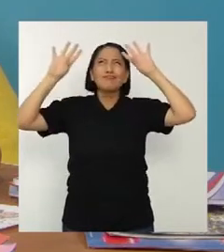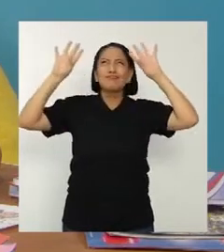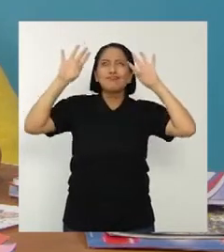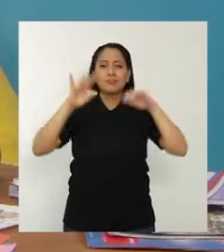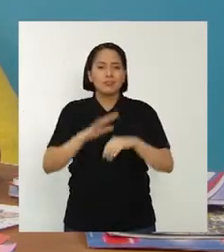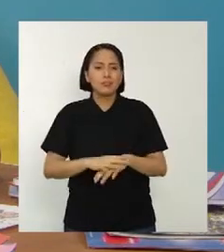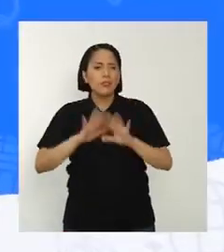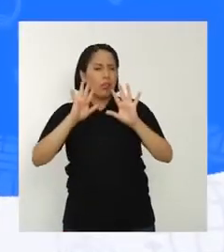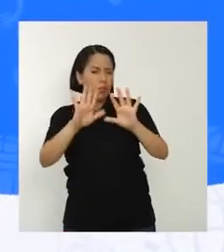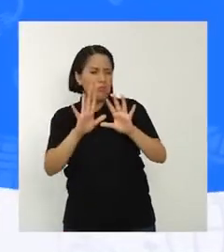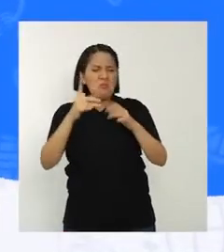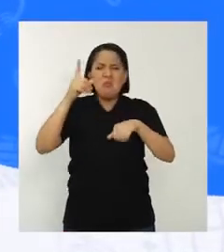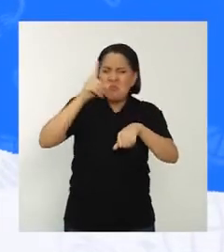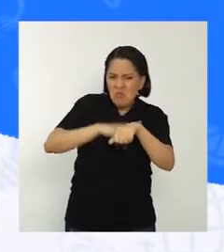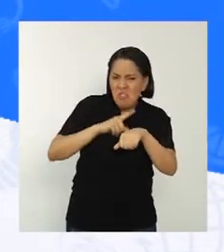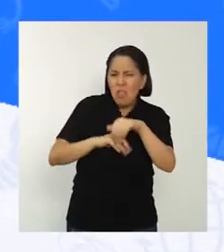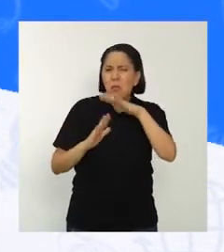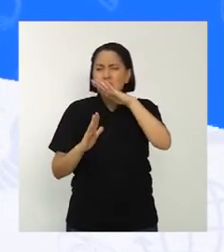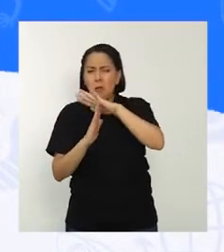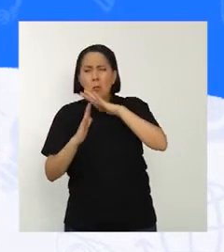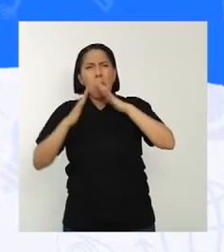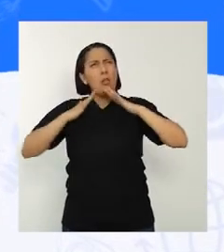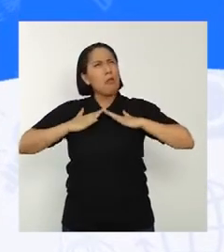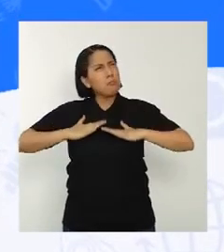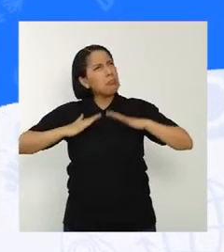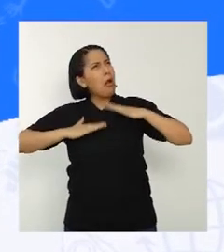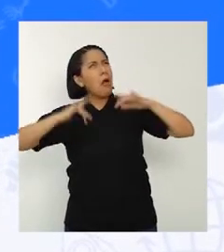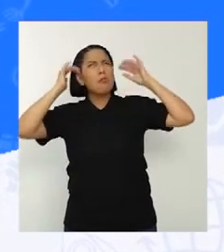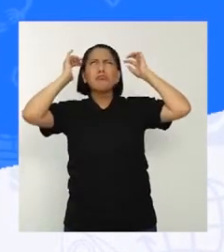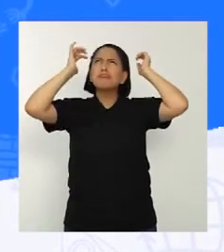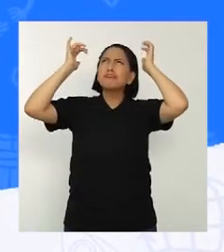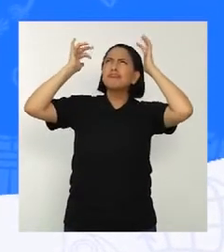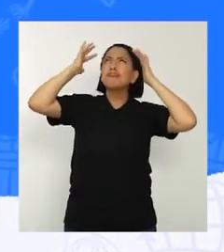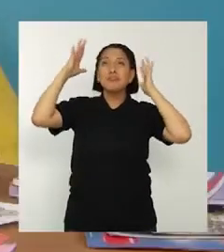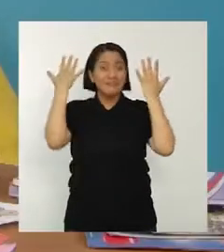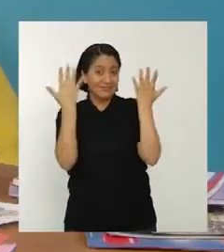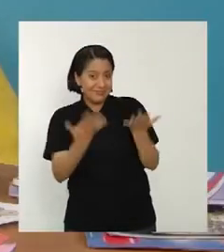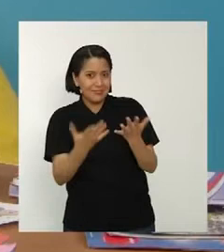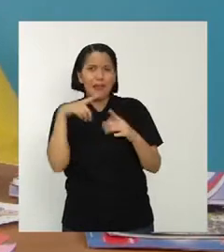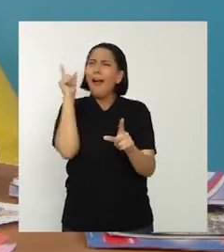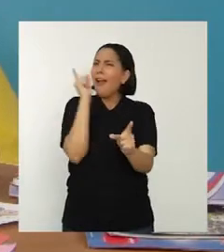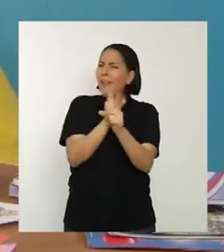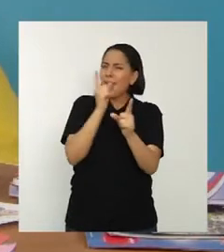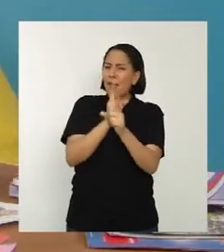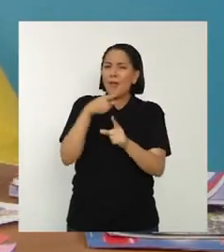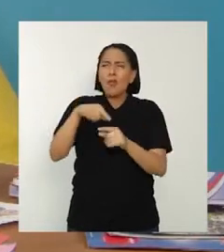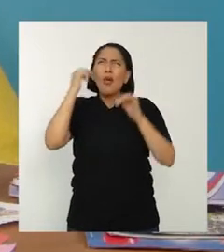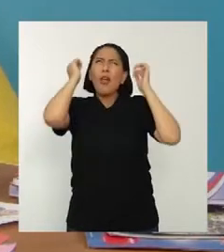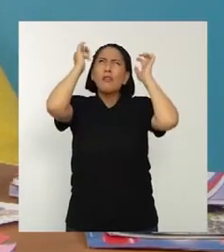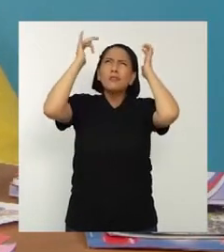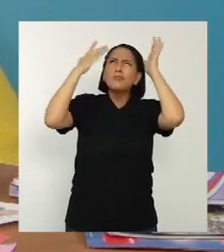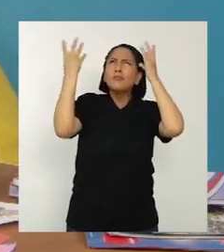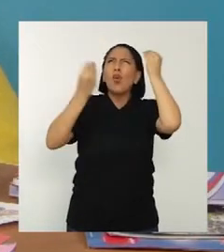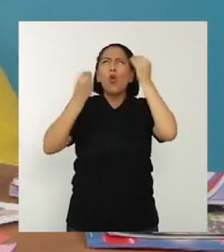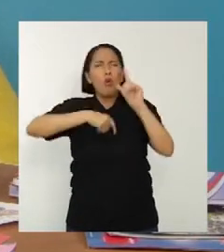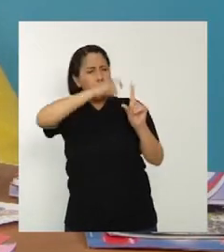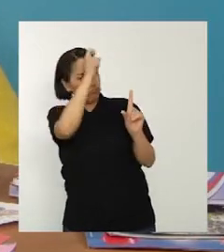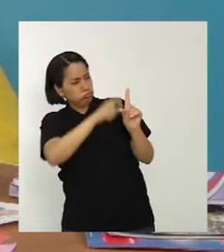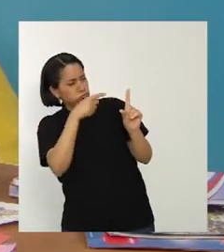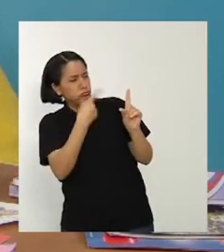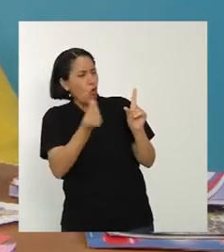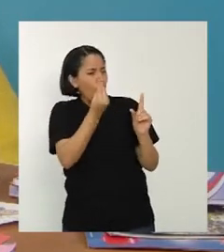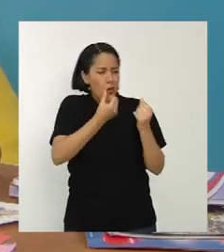a crear. ¿Por qué no nos tomamos un tiempo para pensar con calma? ¡Increíble! Entonces pensemos en